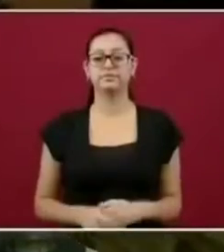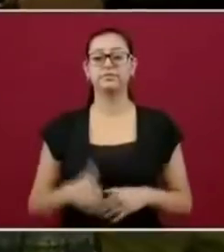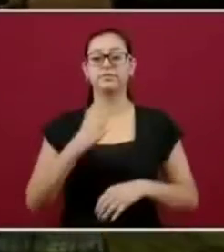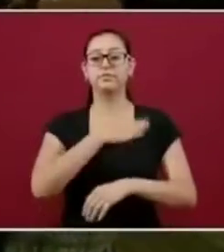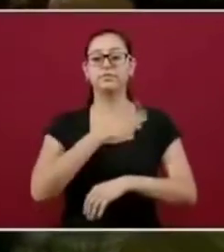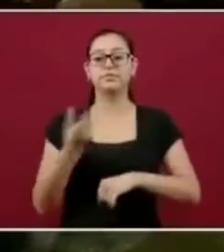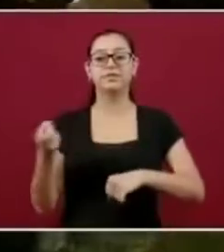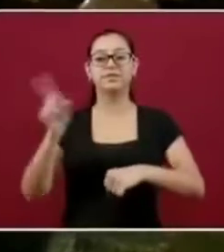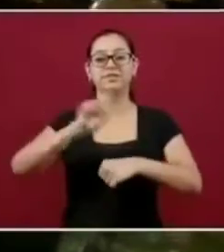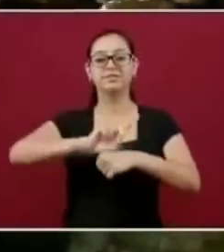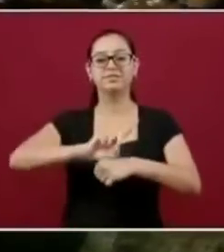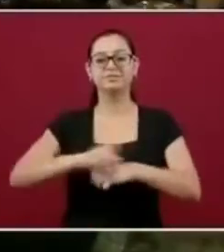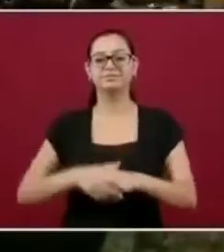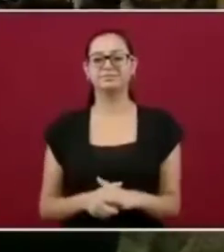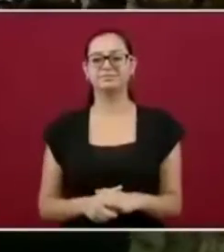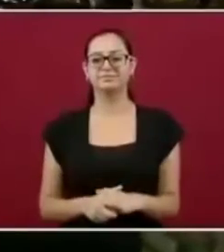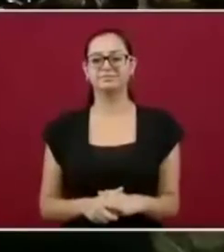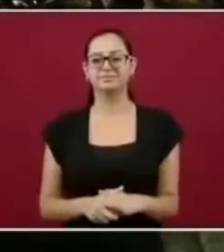Buenos días.